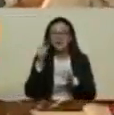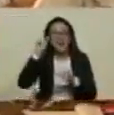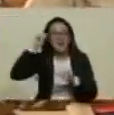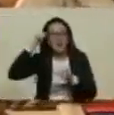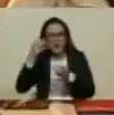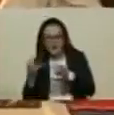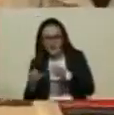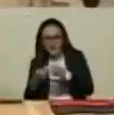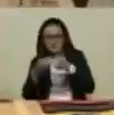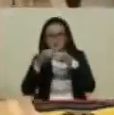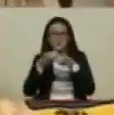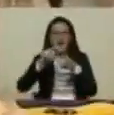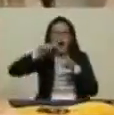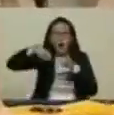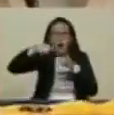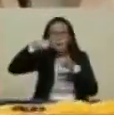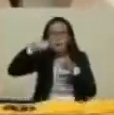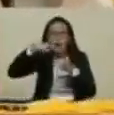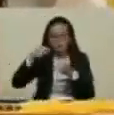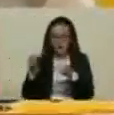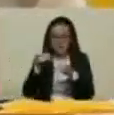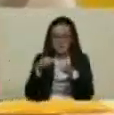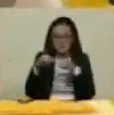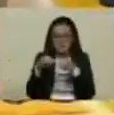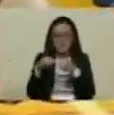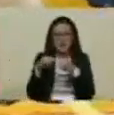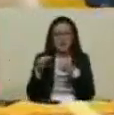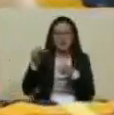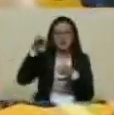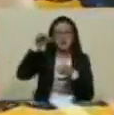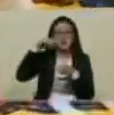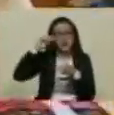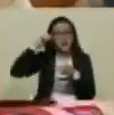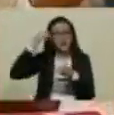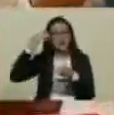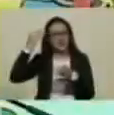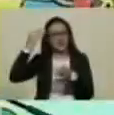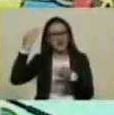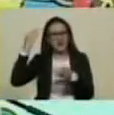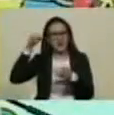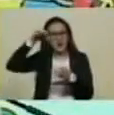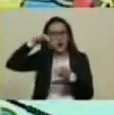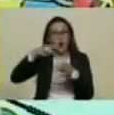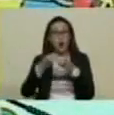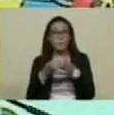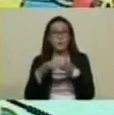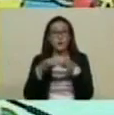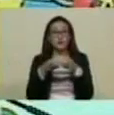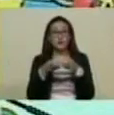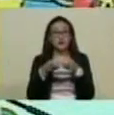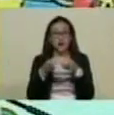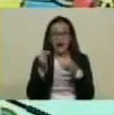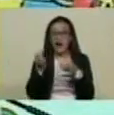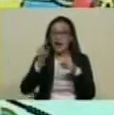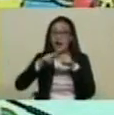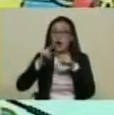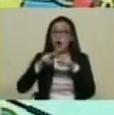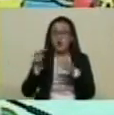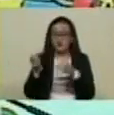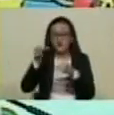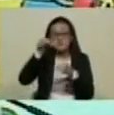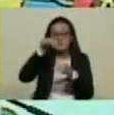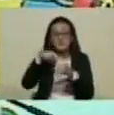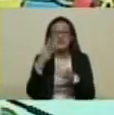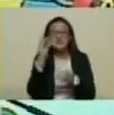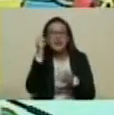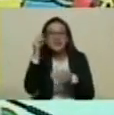un potecito de compota. ¿Ustedes se acuerdan del potecito de compota? Una caraotica, y a los 3 días salía